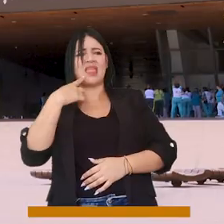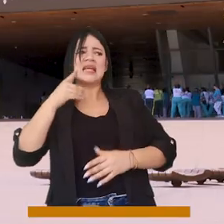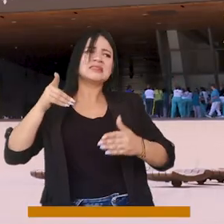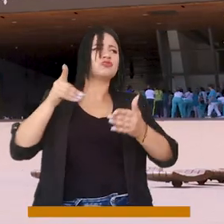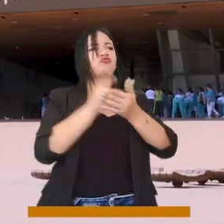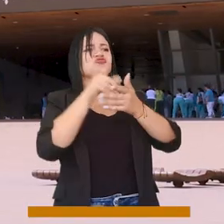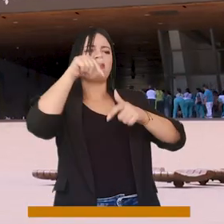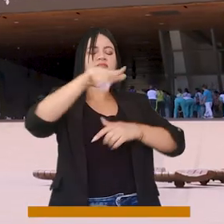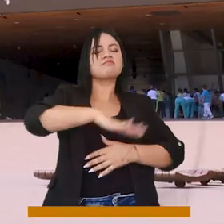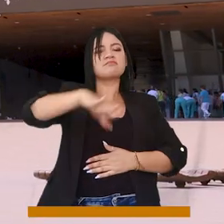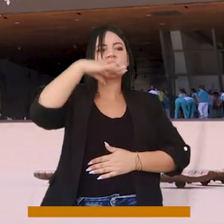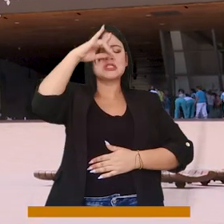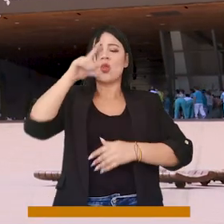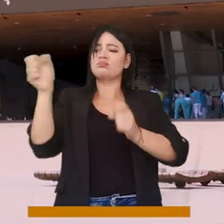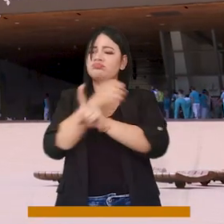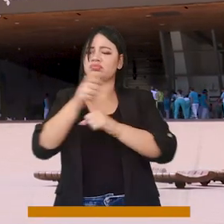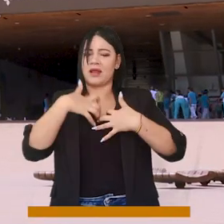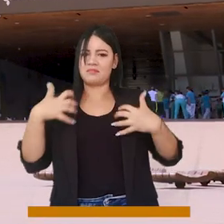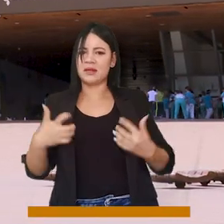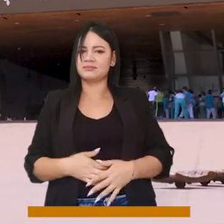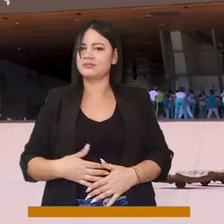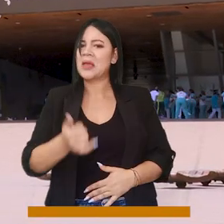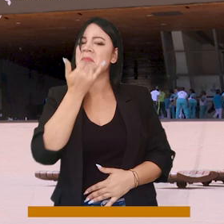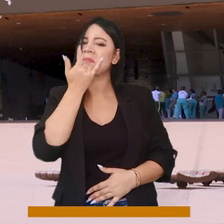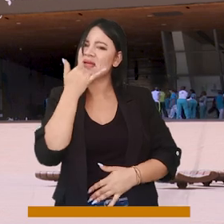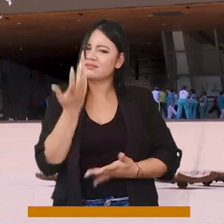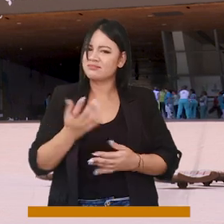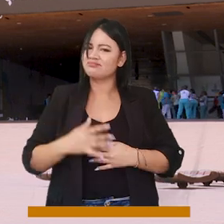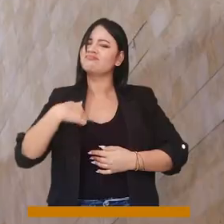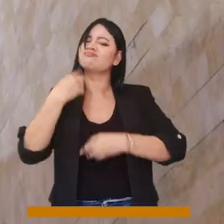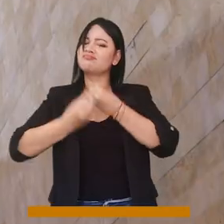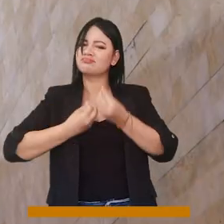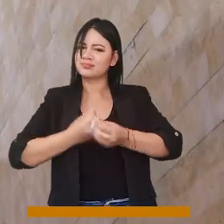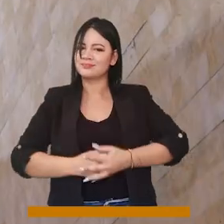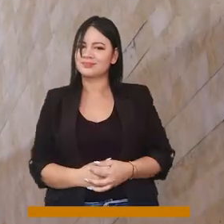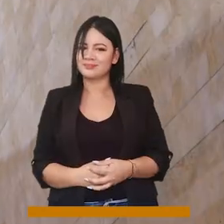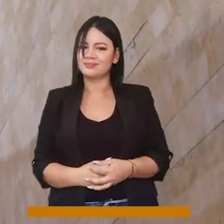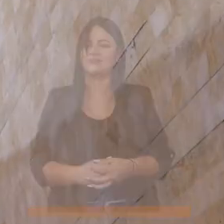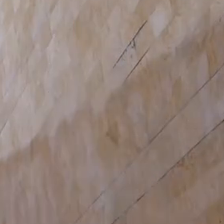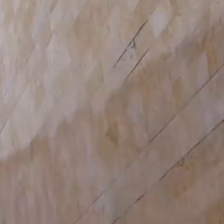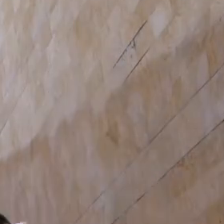animal han sido hechas aquí, en Medellín. ¿Qué está pasando? ¿Qué vamos a hacer?